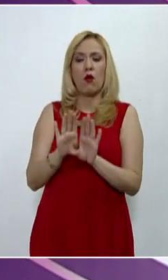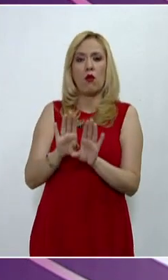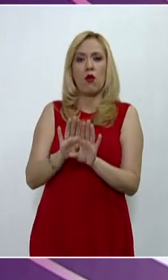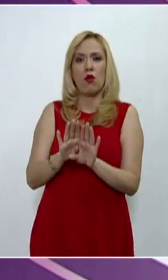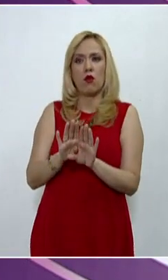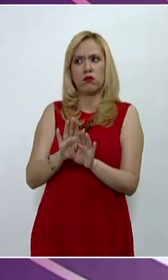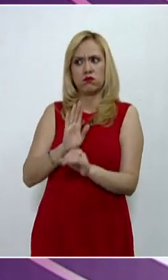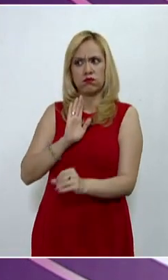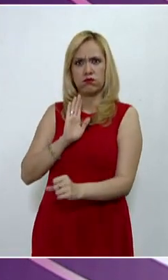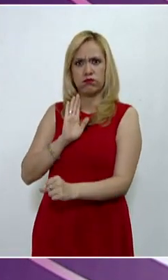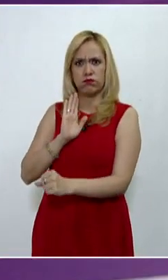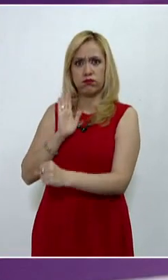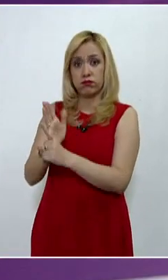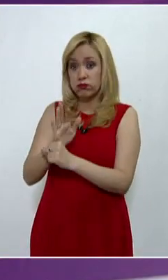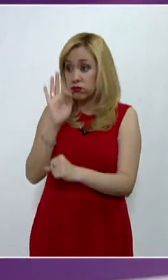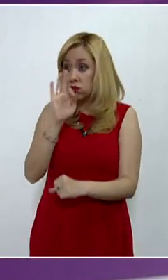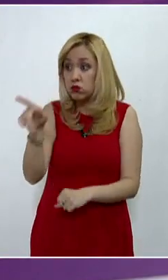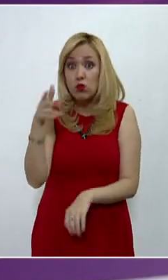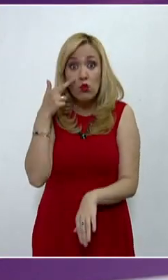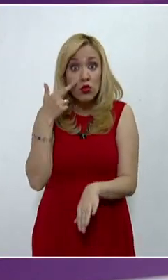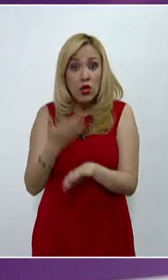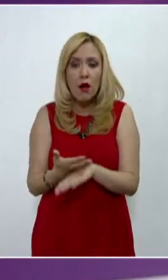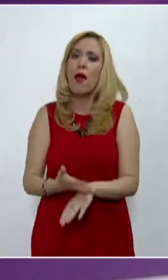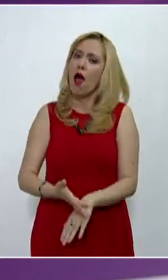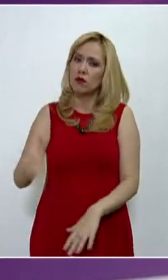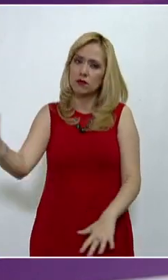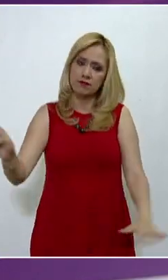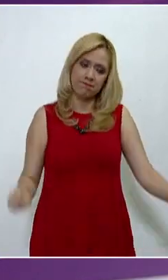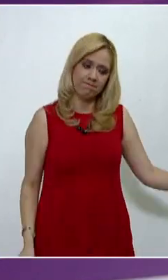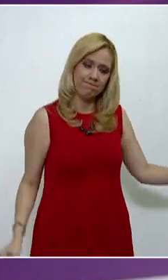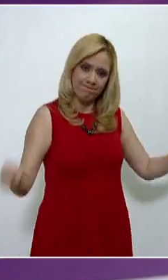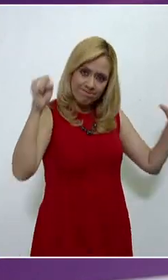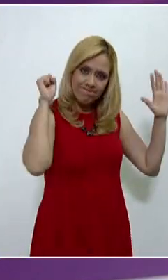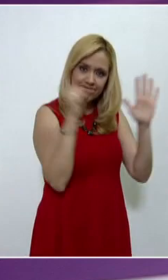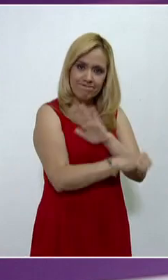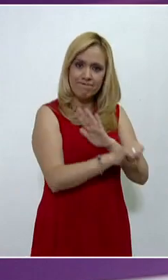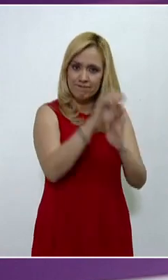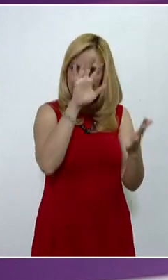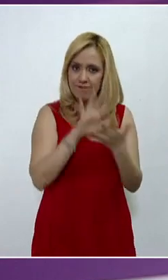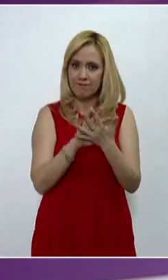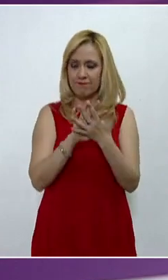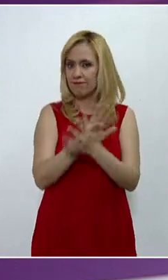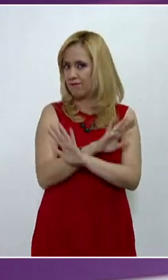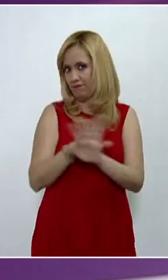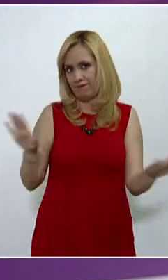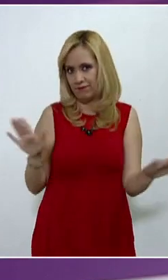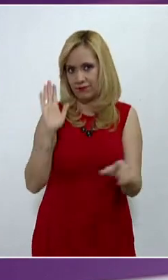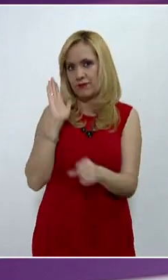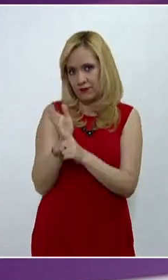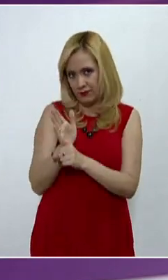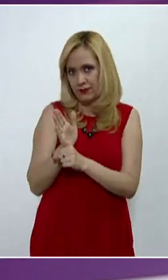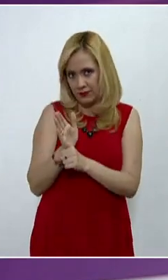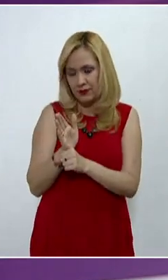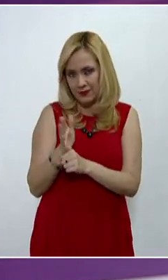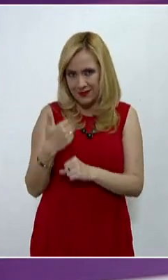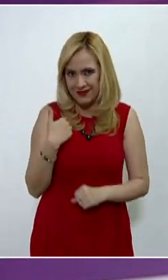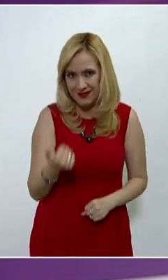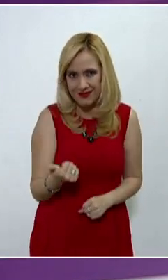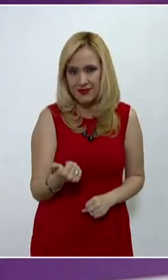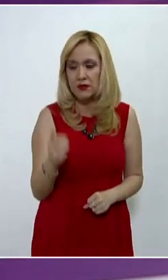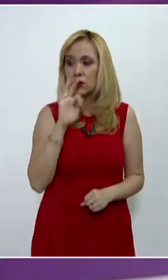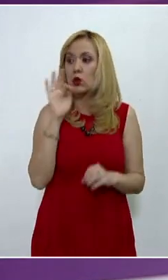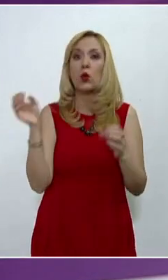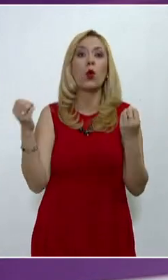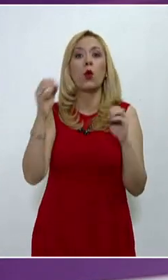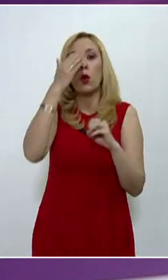ahí sí las conductas cuando se acredita la responsabilidad de la persona, que es justamente la privación de la libertad. Ciertamente, como bien